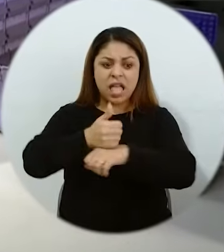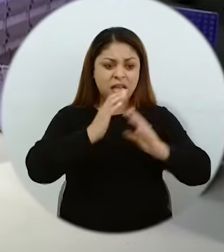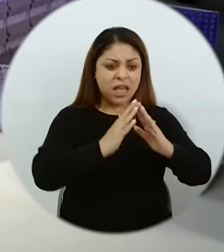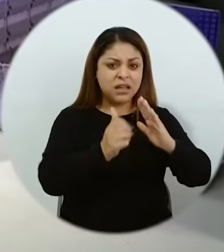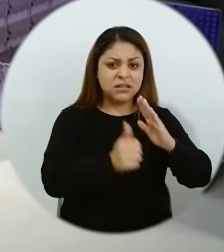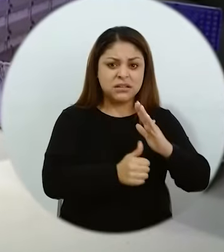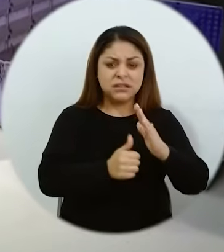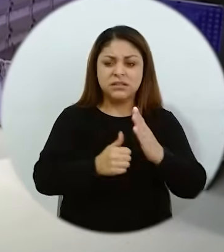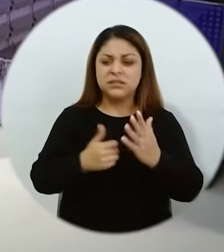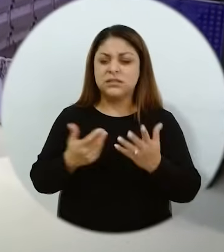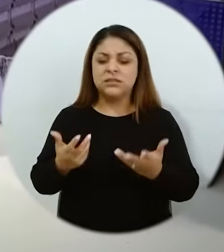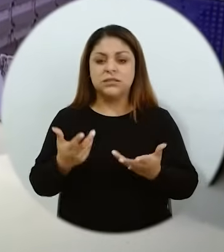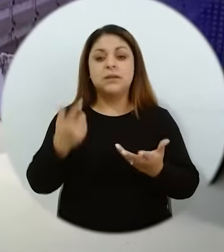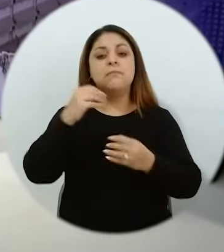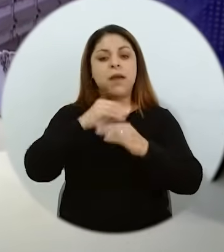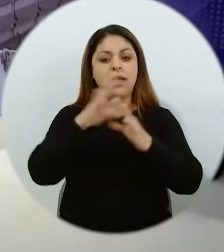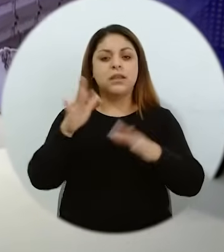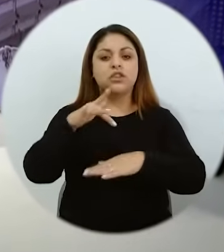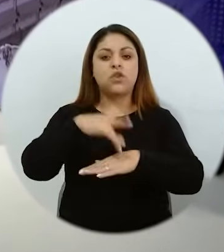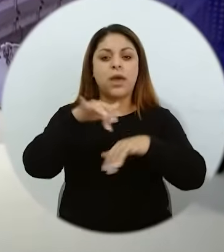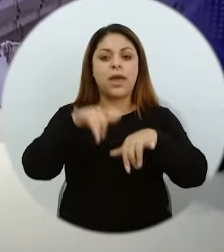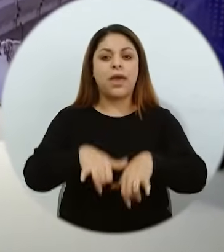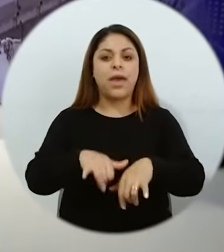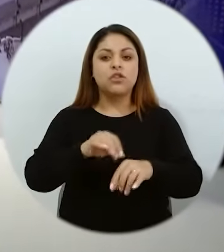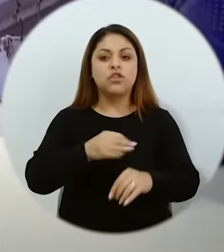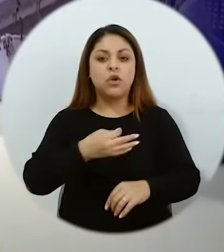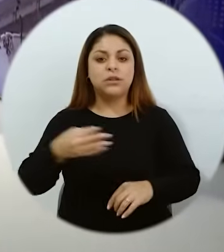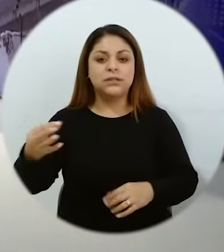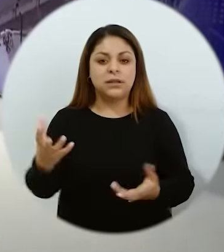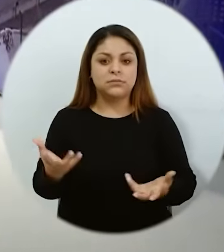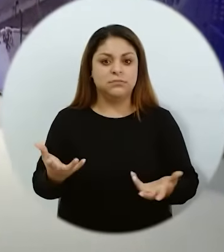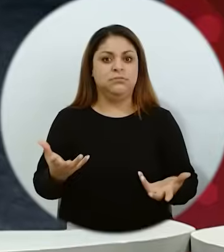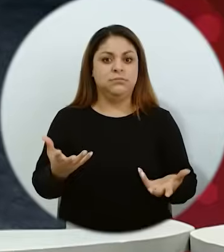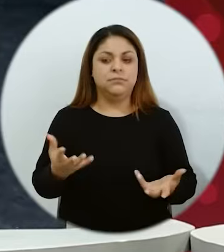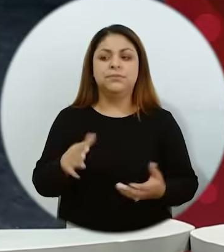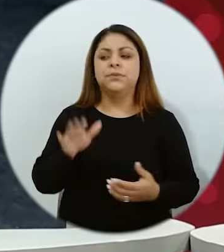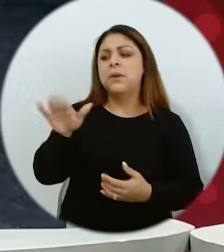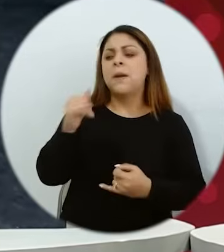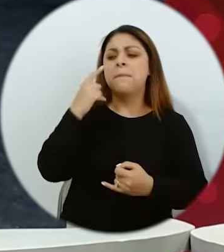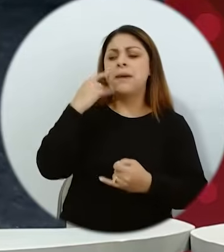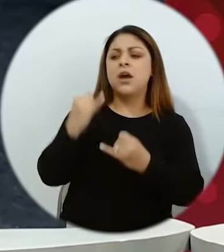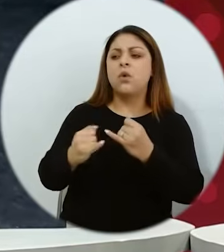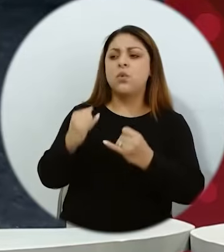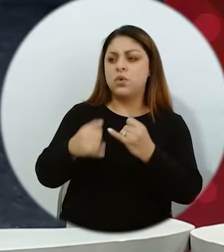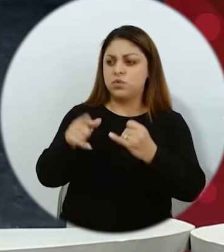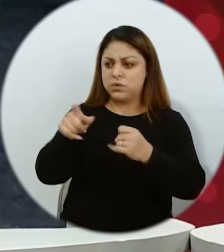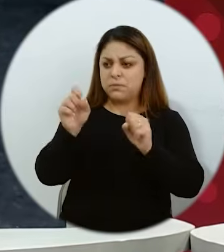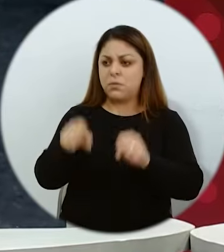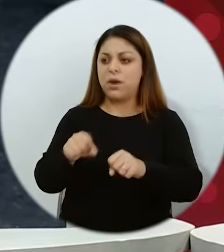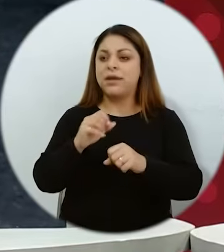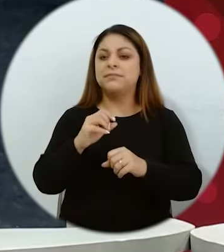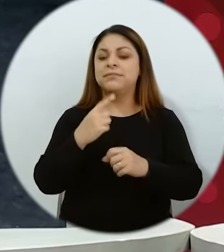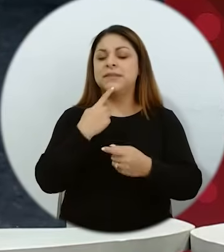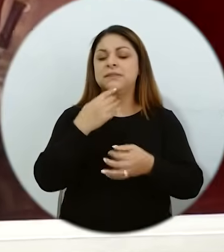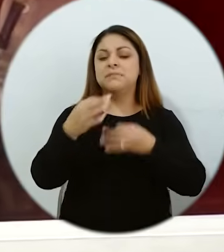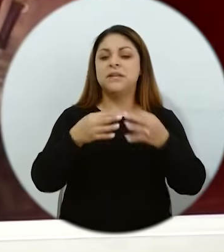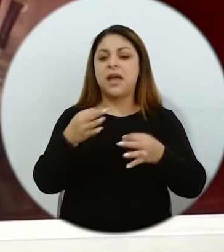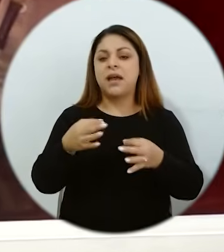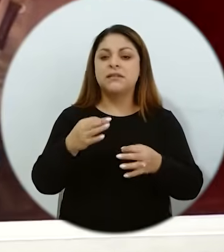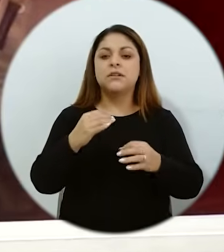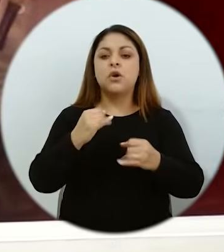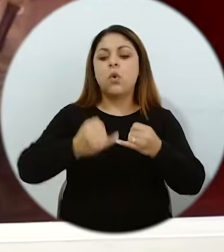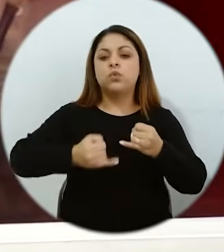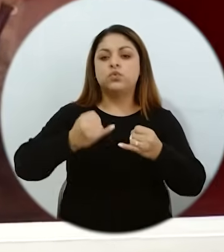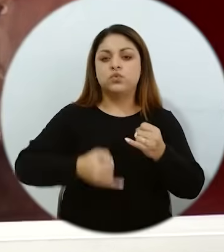días. Sí. Evelyn, para concluir, porque se nos acabó el tiempo, ¿cuáles son las principales recomendaciones del informe brevemente? Sí,